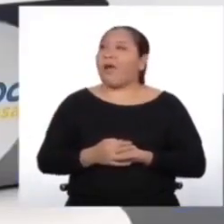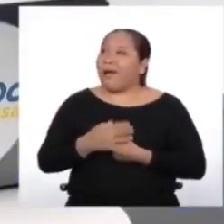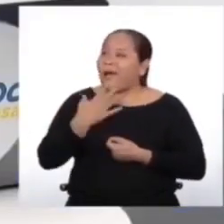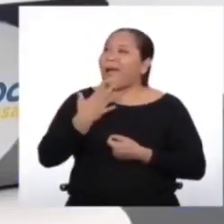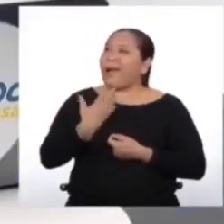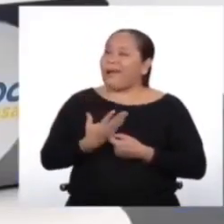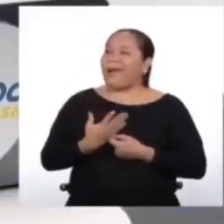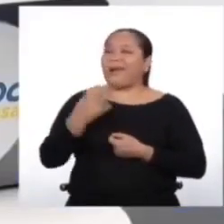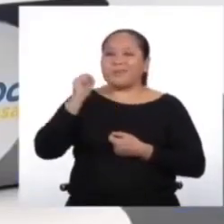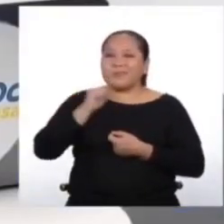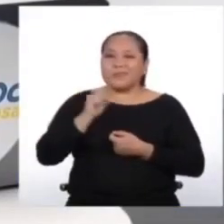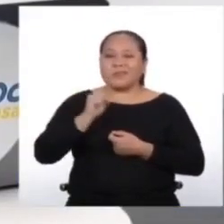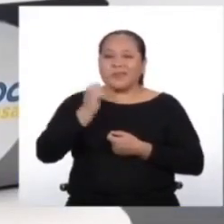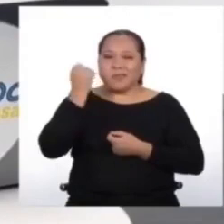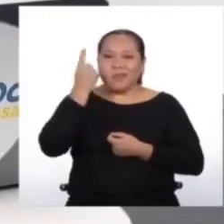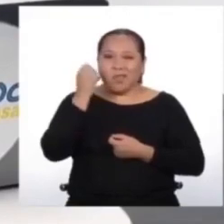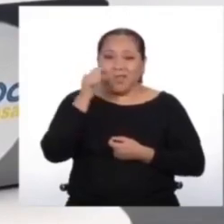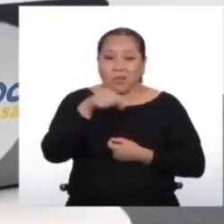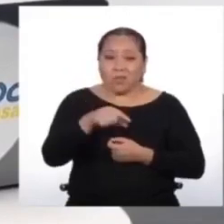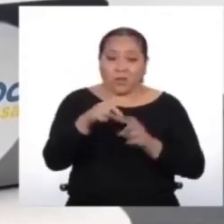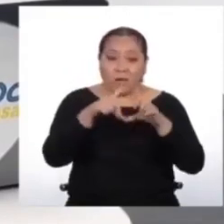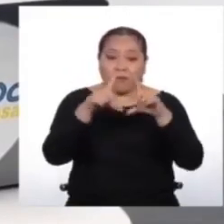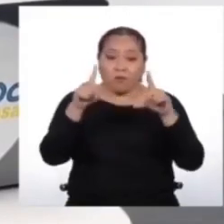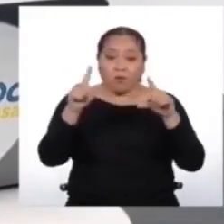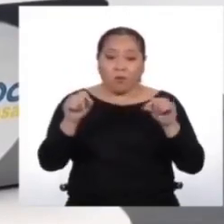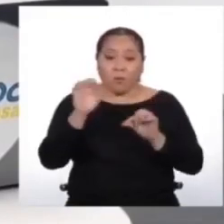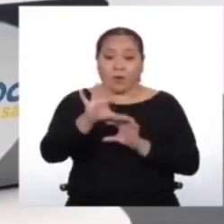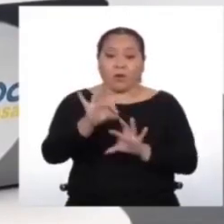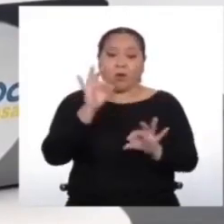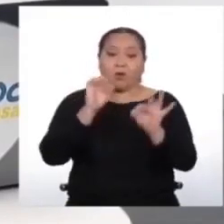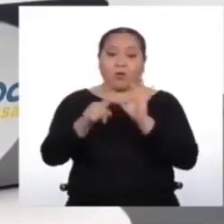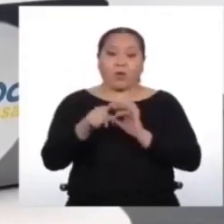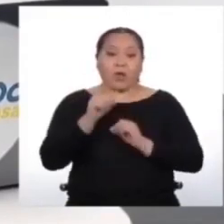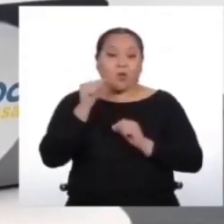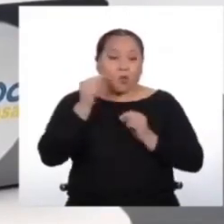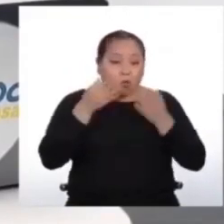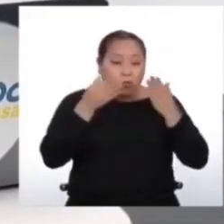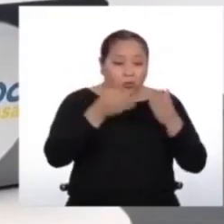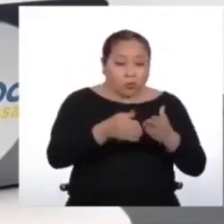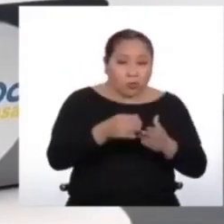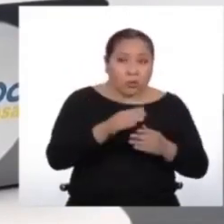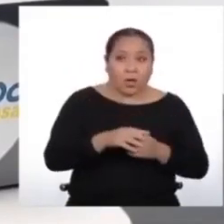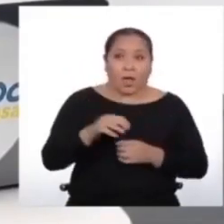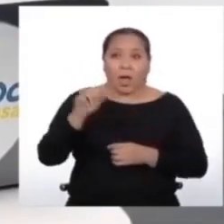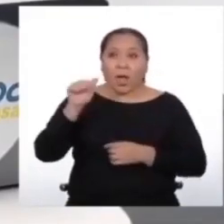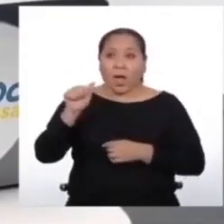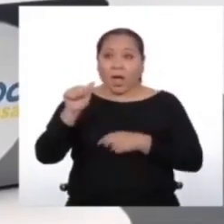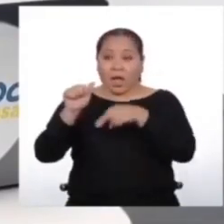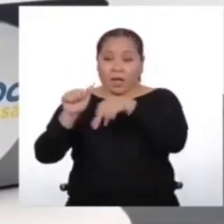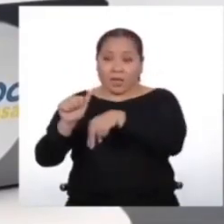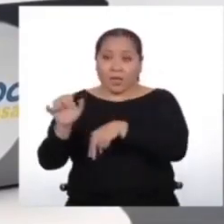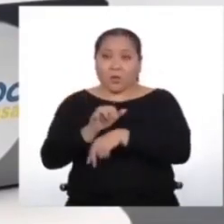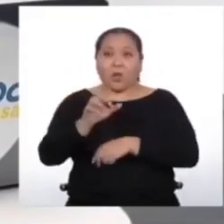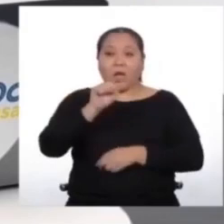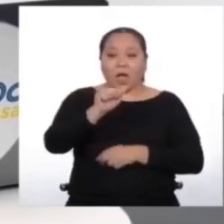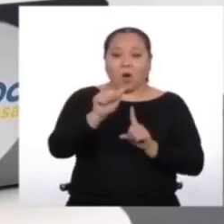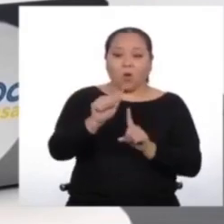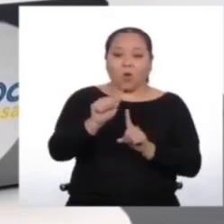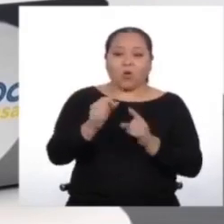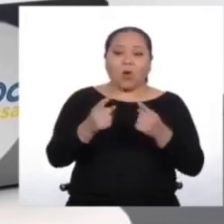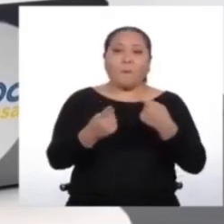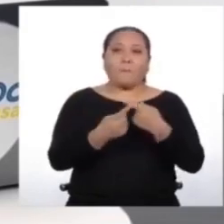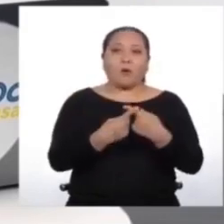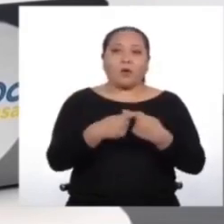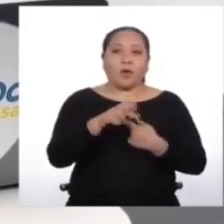Ah, sí. Entonces la fórmula para encontrar el valor de un día en específico es a sub n igual a sub 1 por